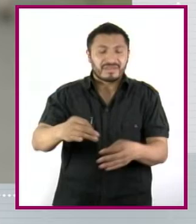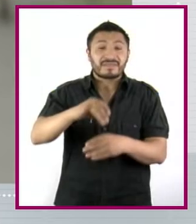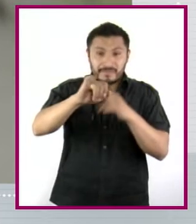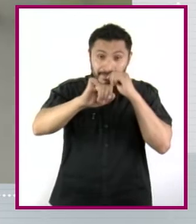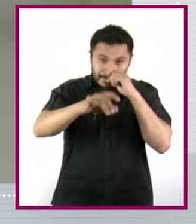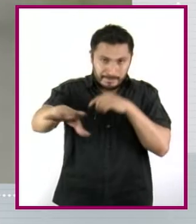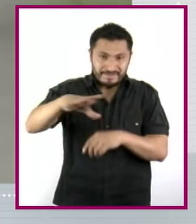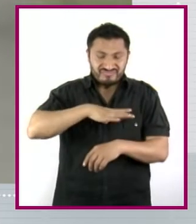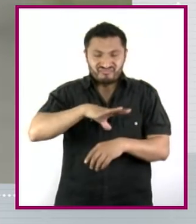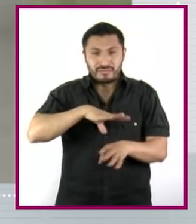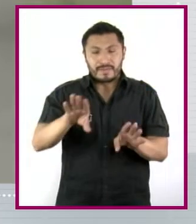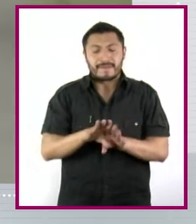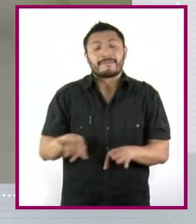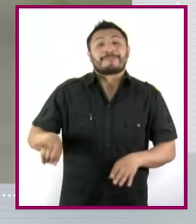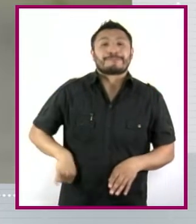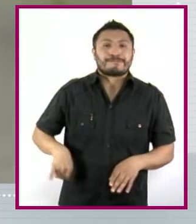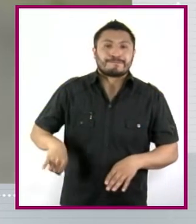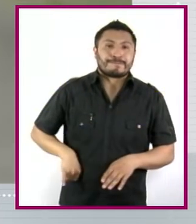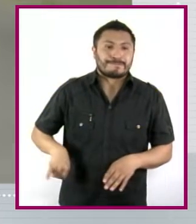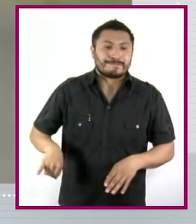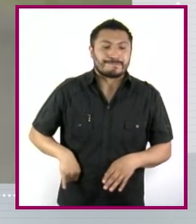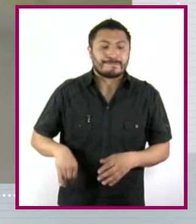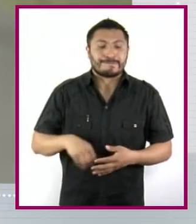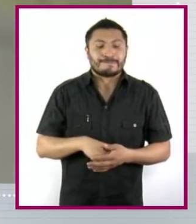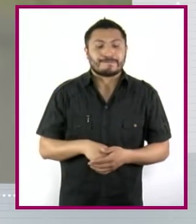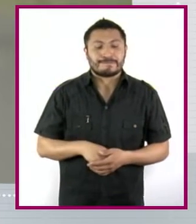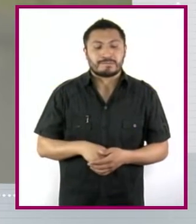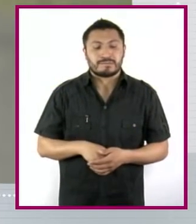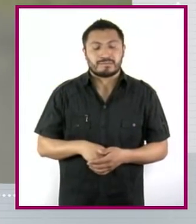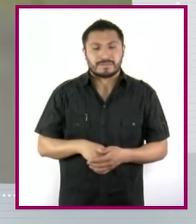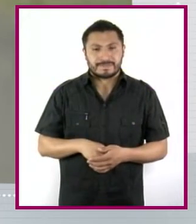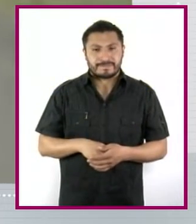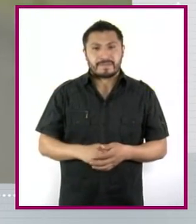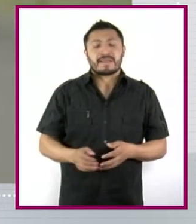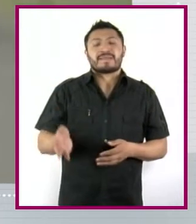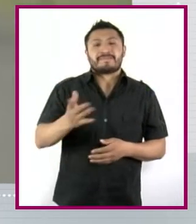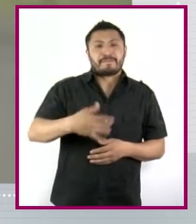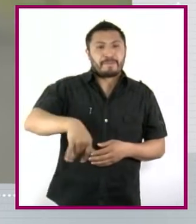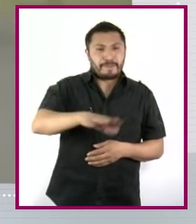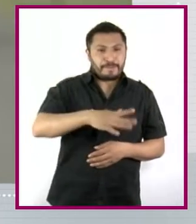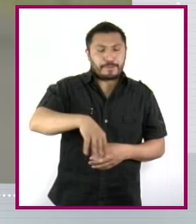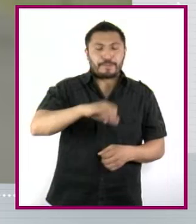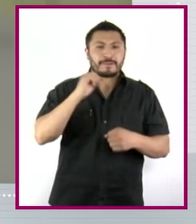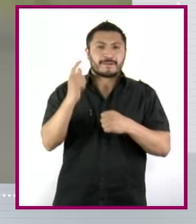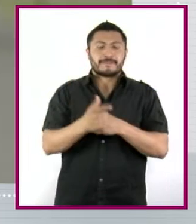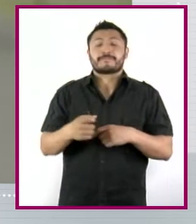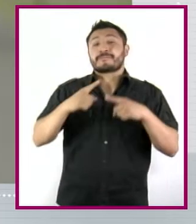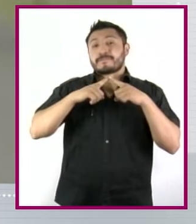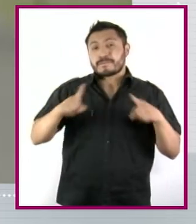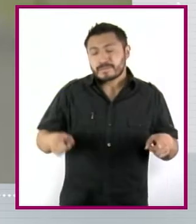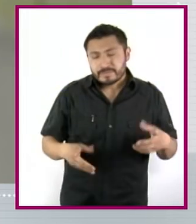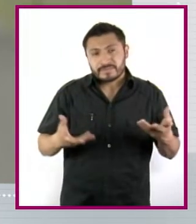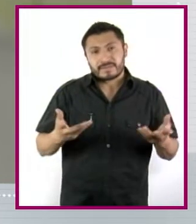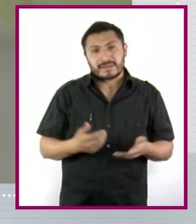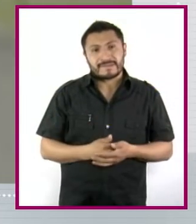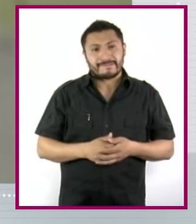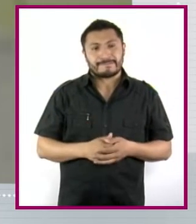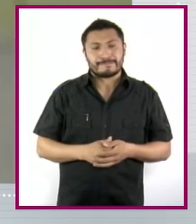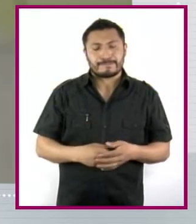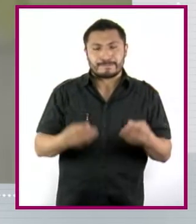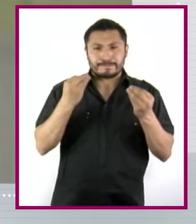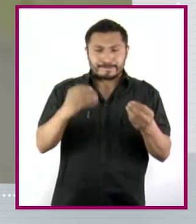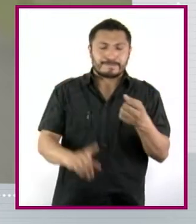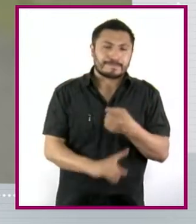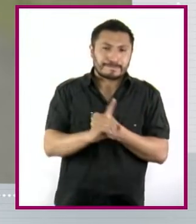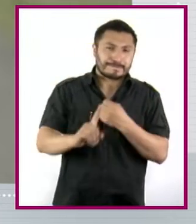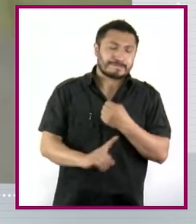que hay intereses que pueden buscar algo diferente, pues hay luchas,